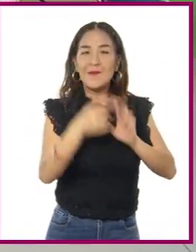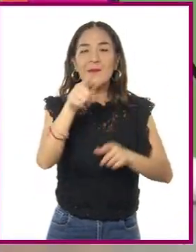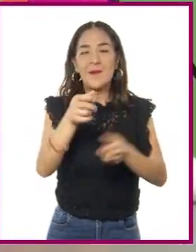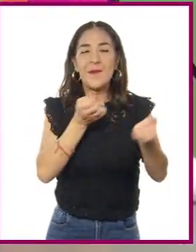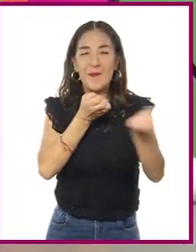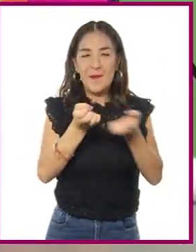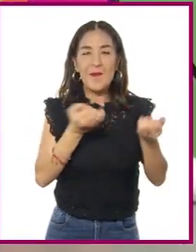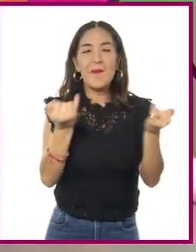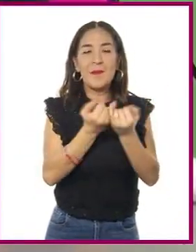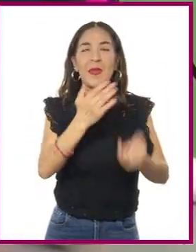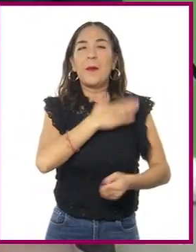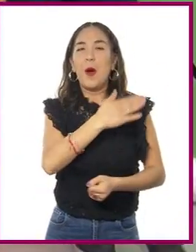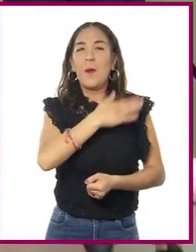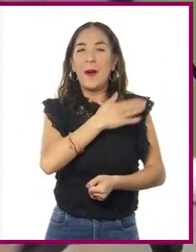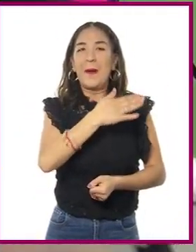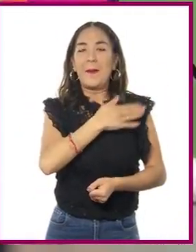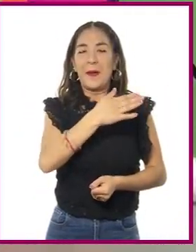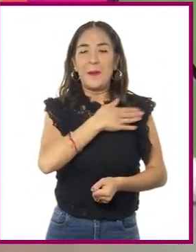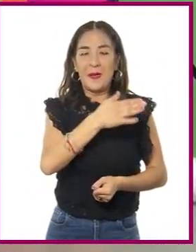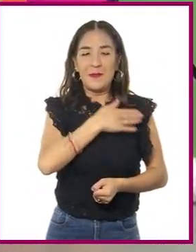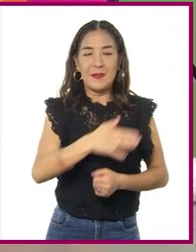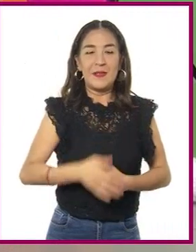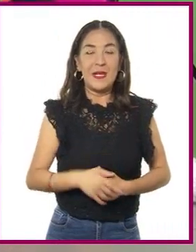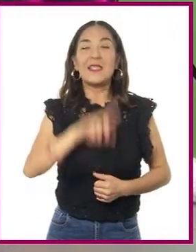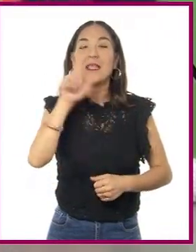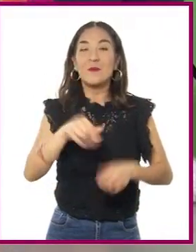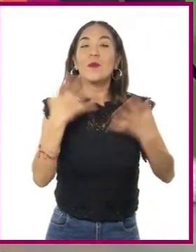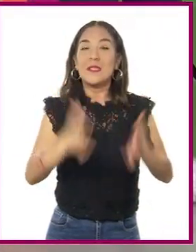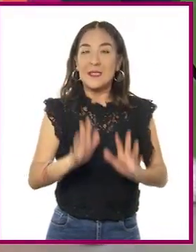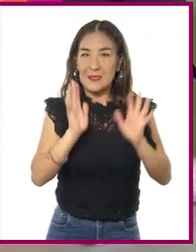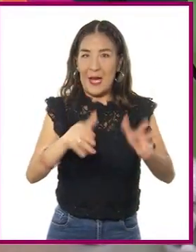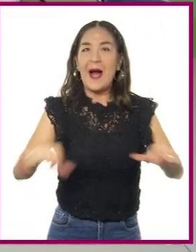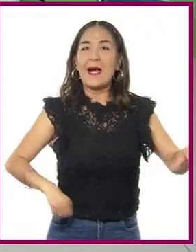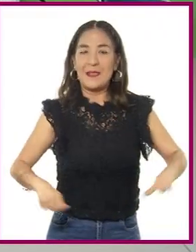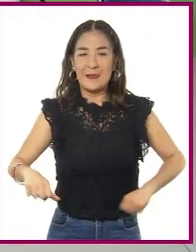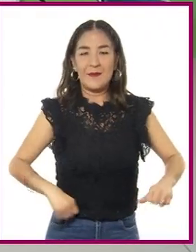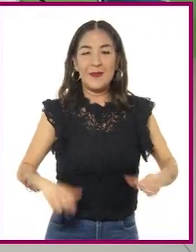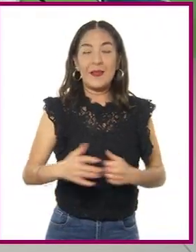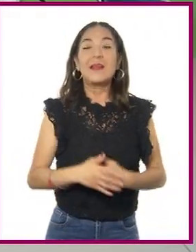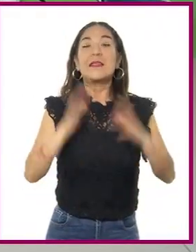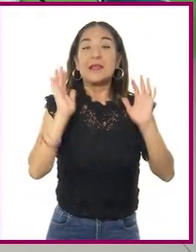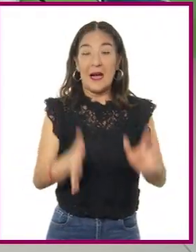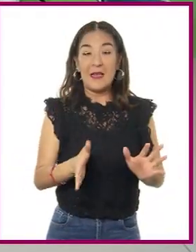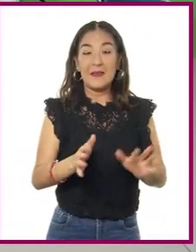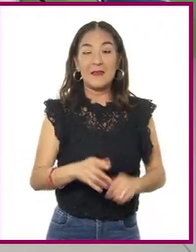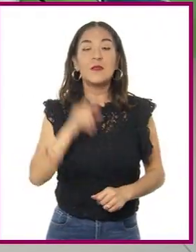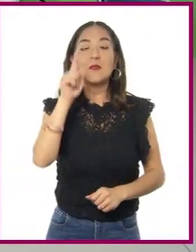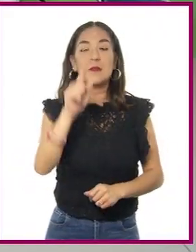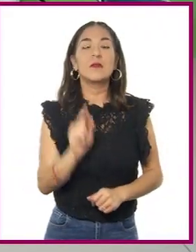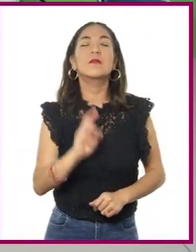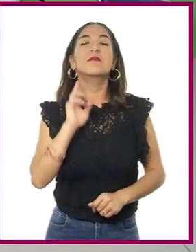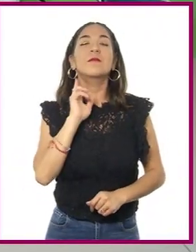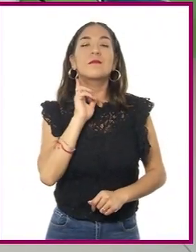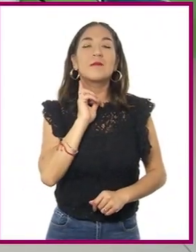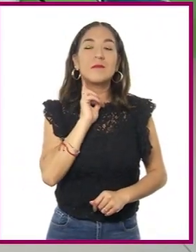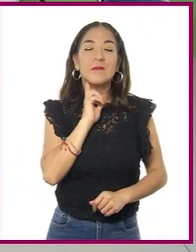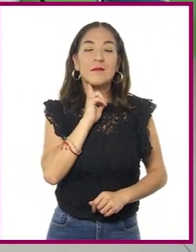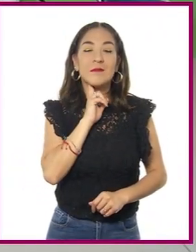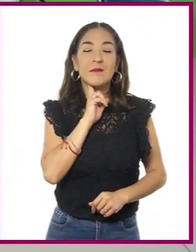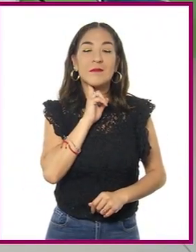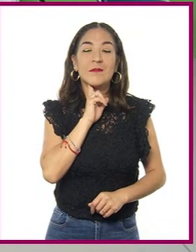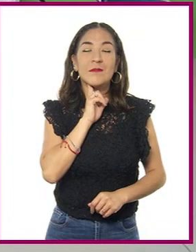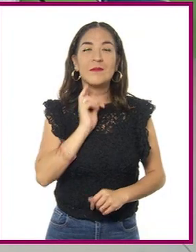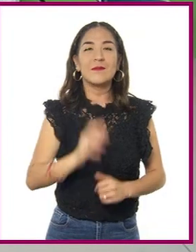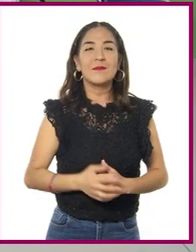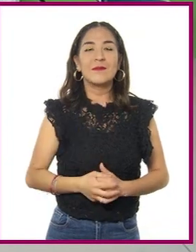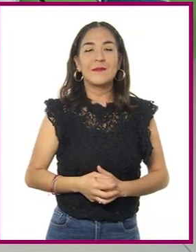la frecuencia cardíaca después del ejercicio. ¿Lista? Localizamos. Tomamos frecuencia,